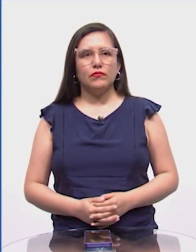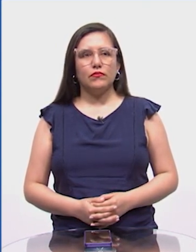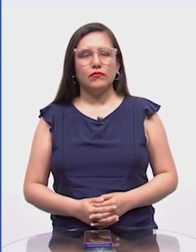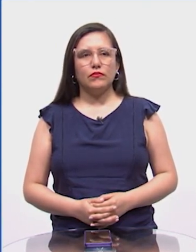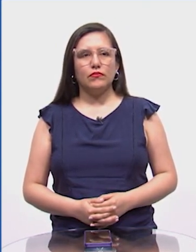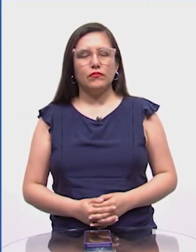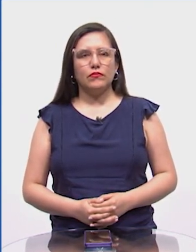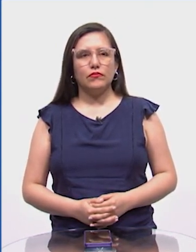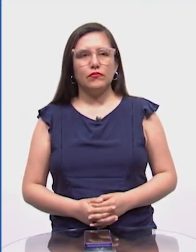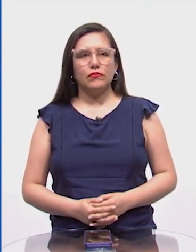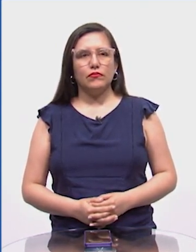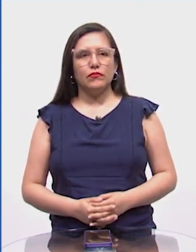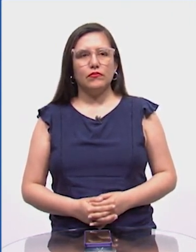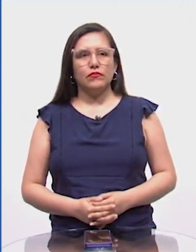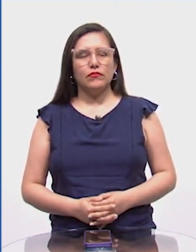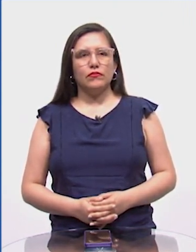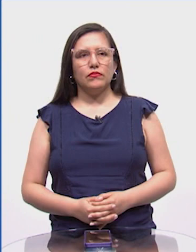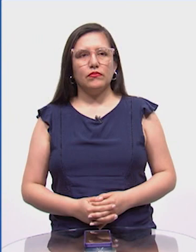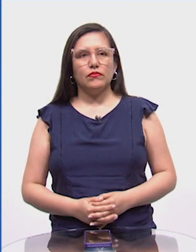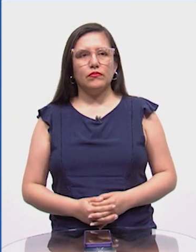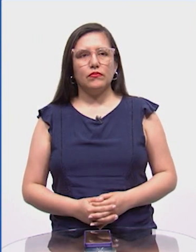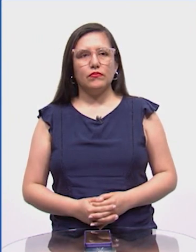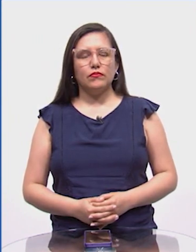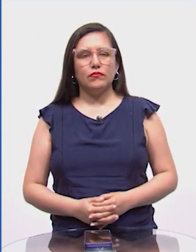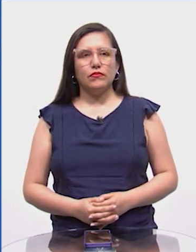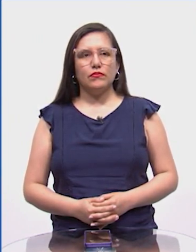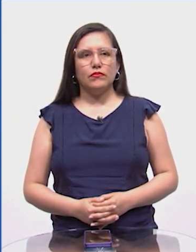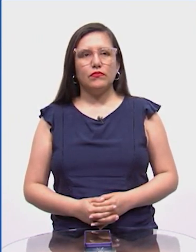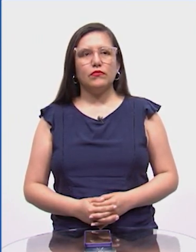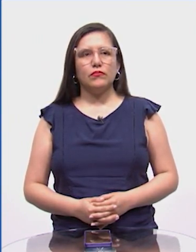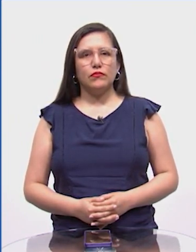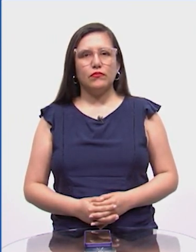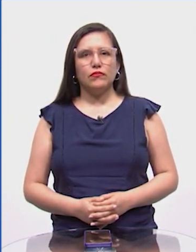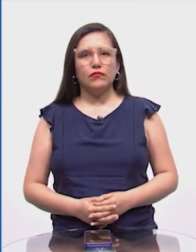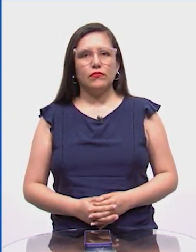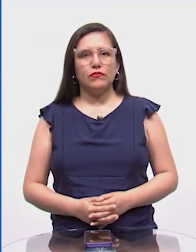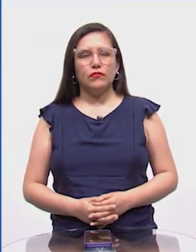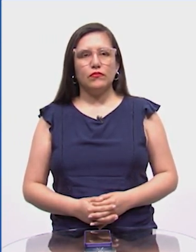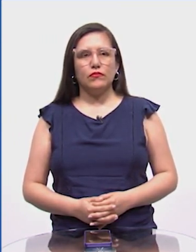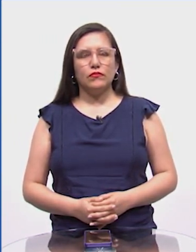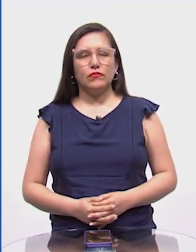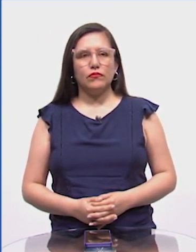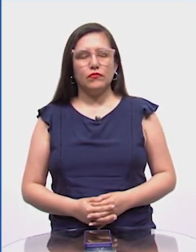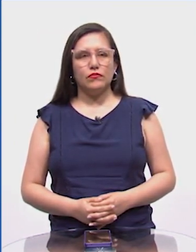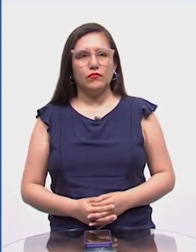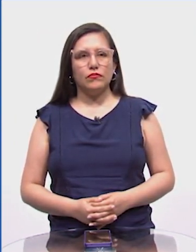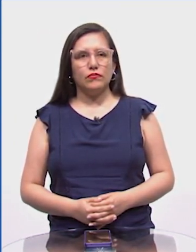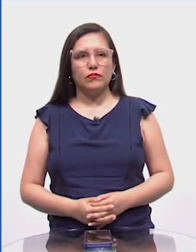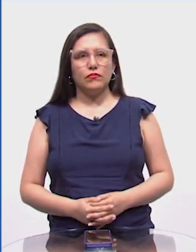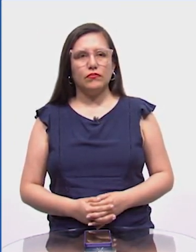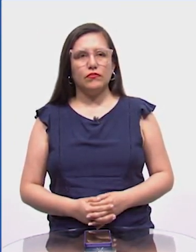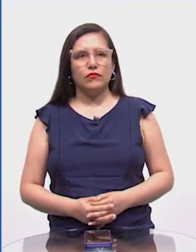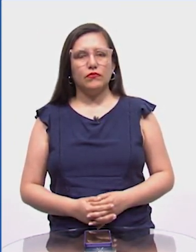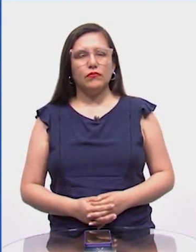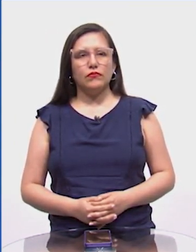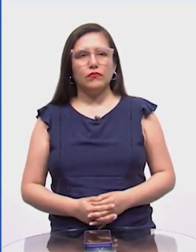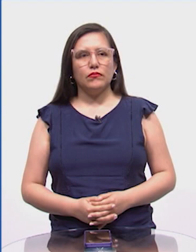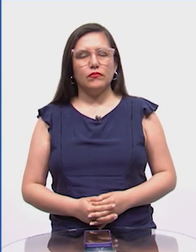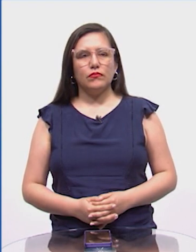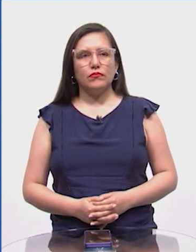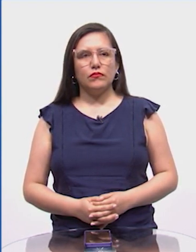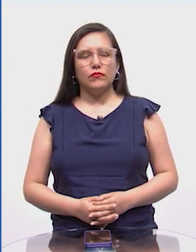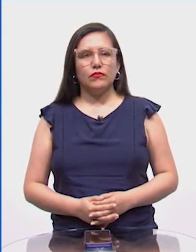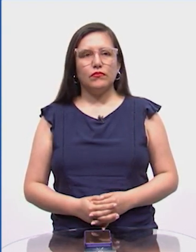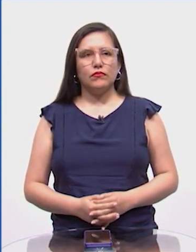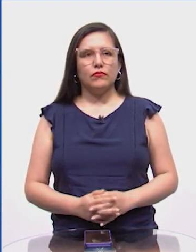lo que va del año respecto al año pasado en La Libertad cayó 11%, pero